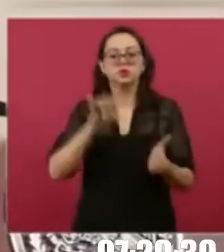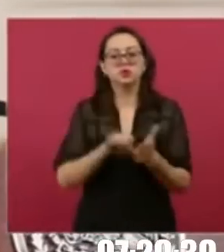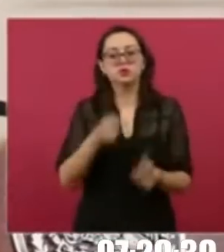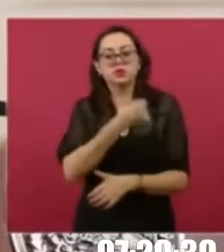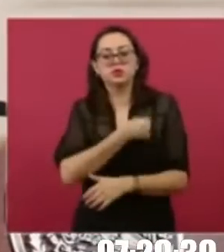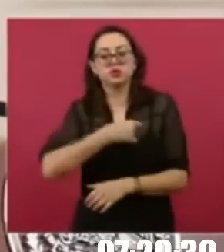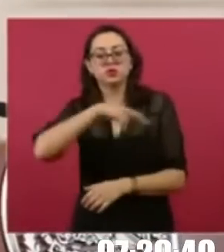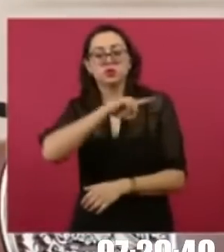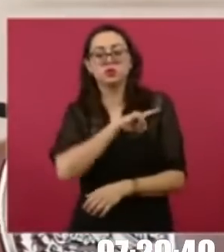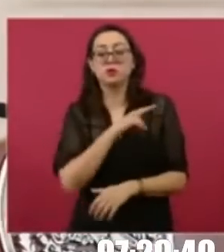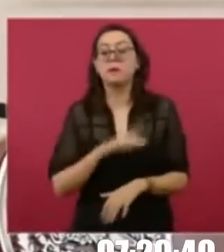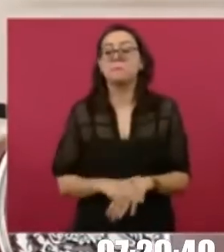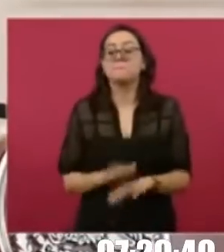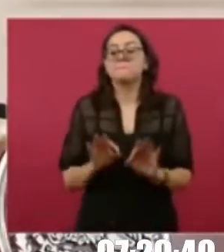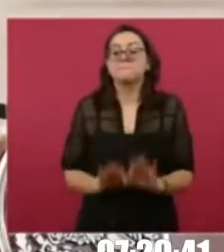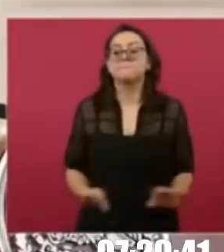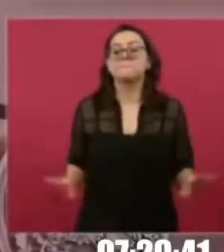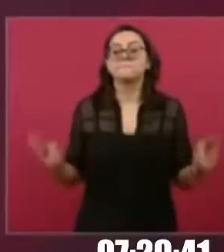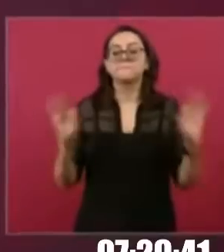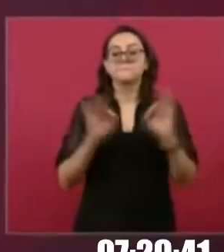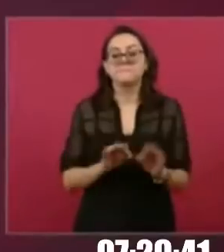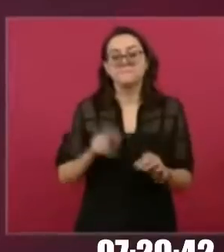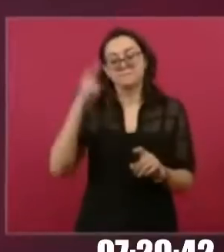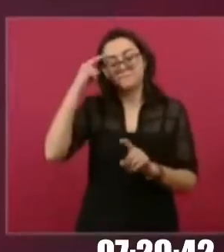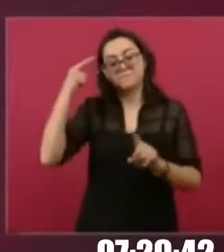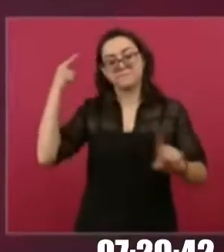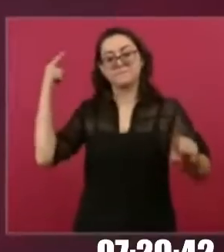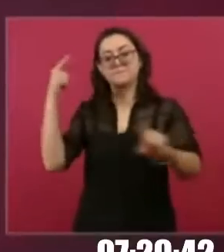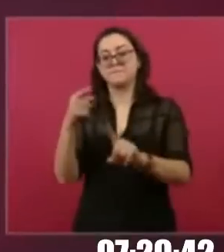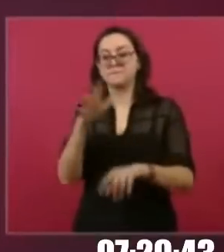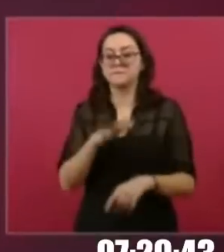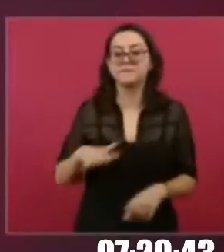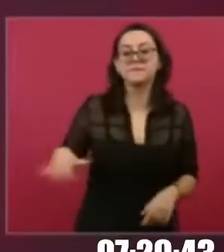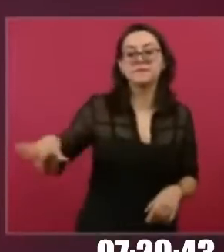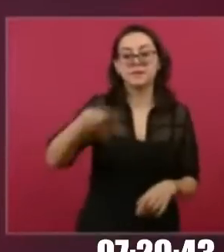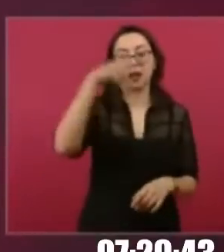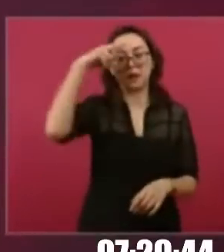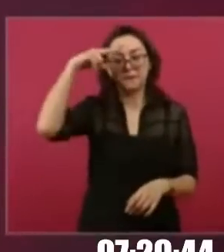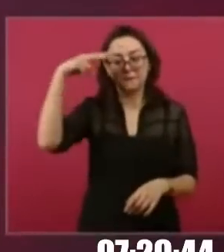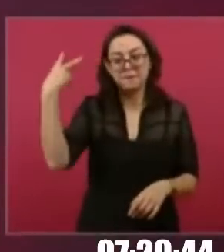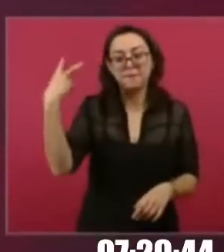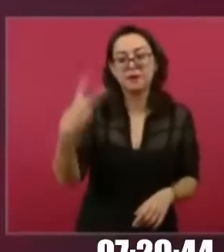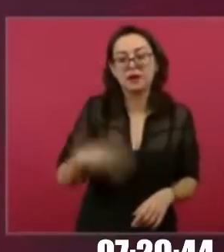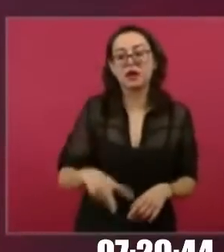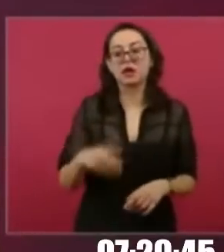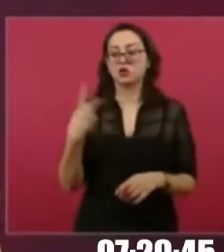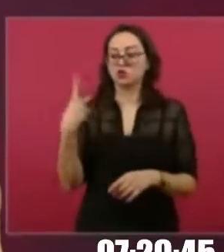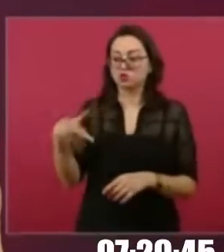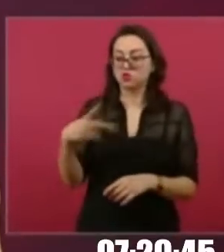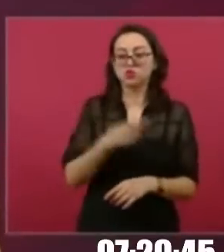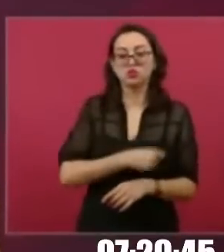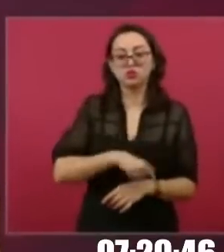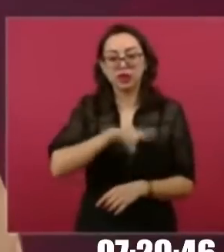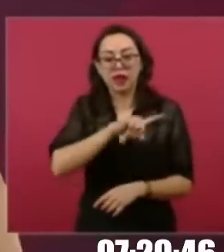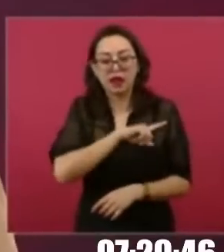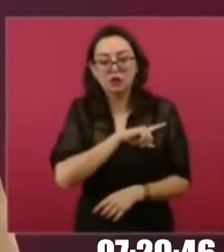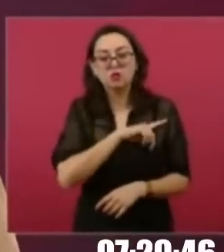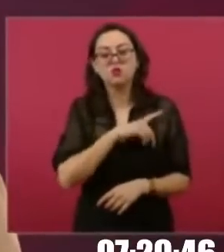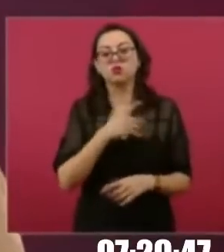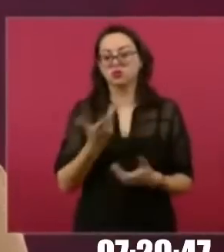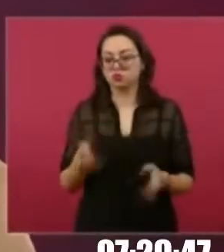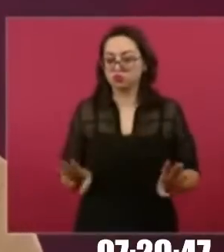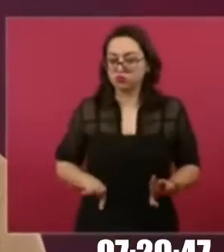con un modelo hecho para los mexicanos para las enfermedades que padecen para la procuración de su salud para su comportamiento